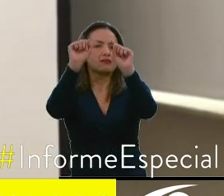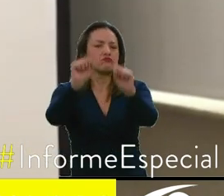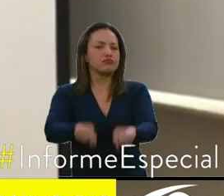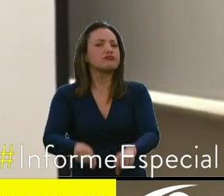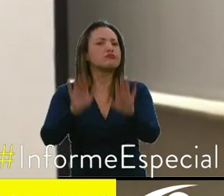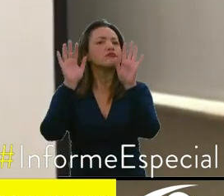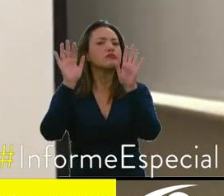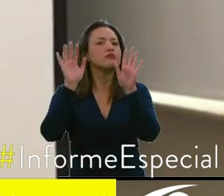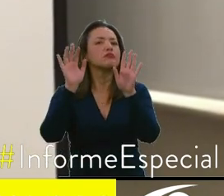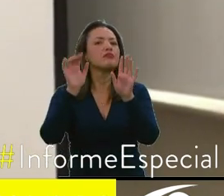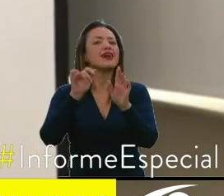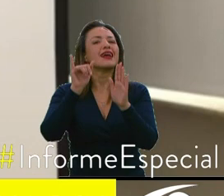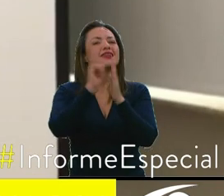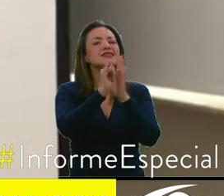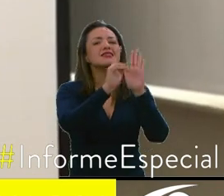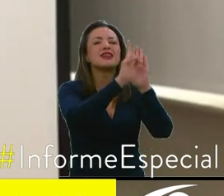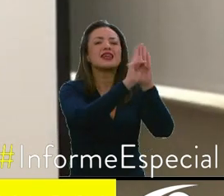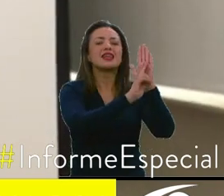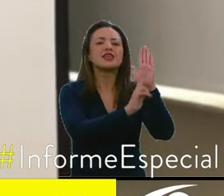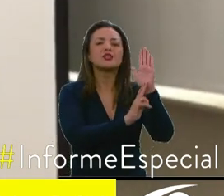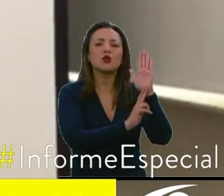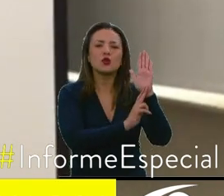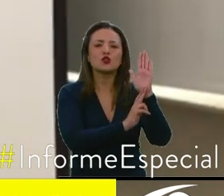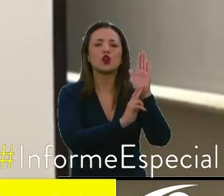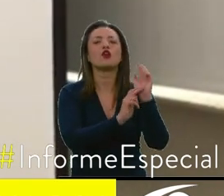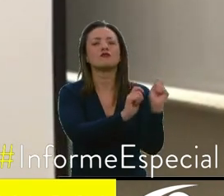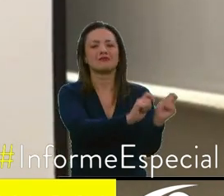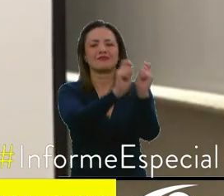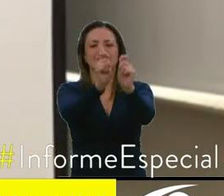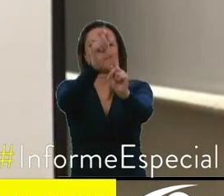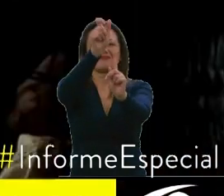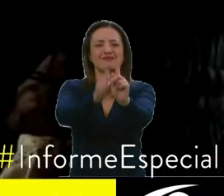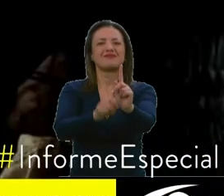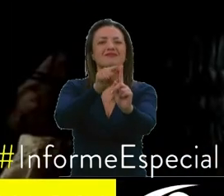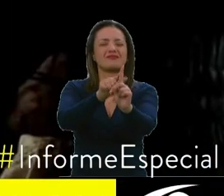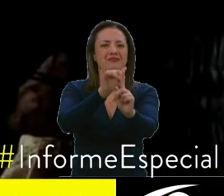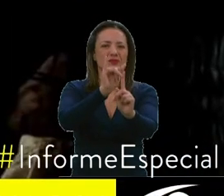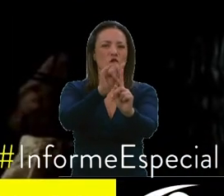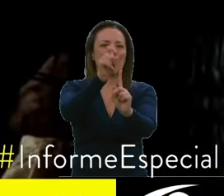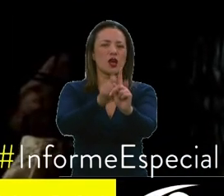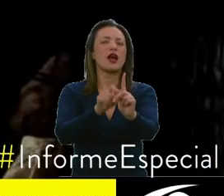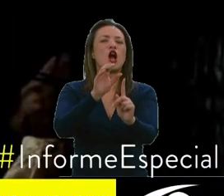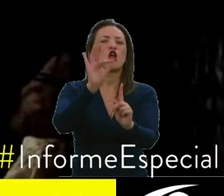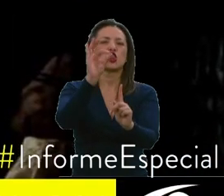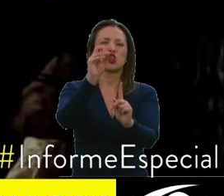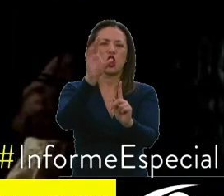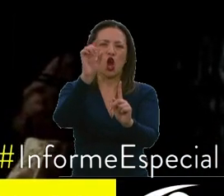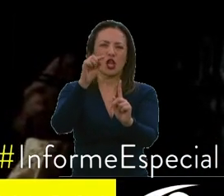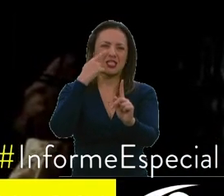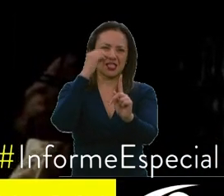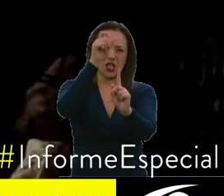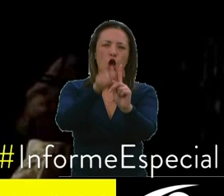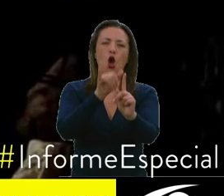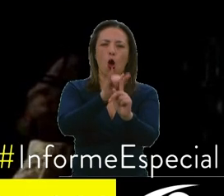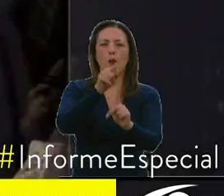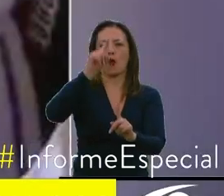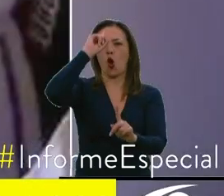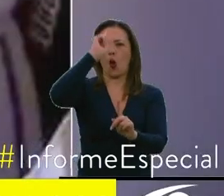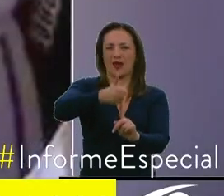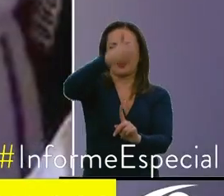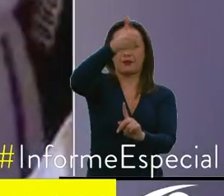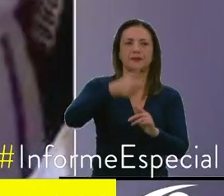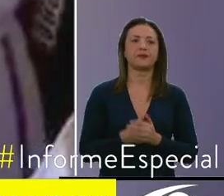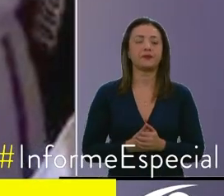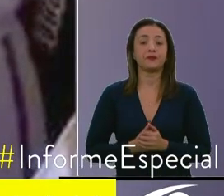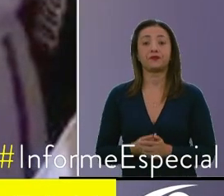de ratificar la resolución en la cual se posesiona al señor Sahuarhuico Torres como gobernador. Frente a la misma resolución, dicen